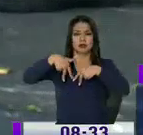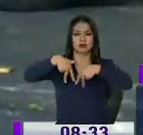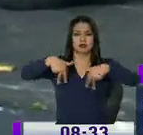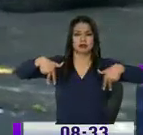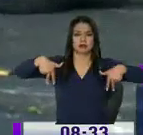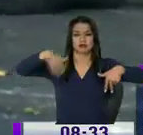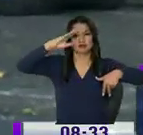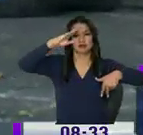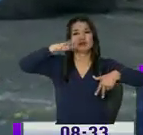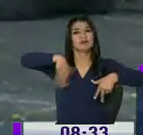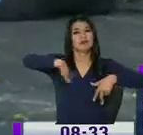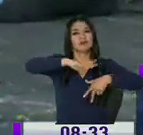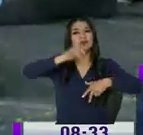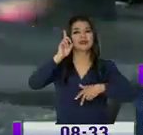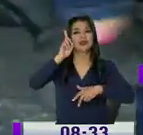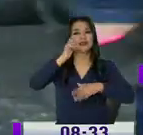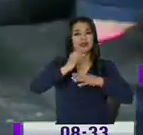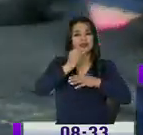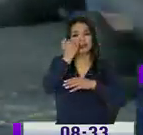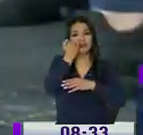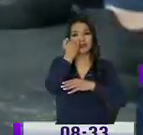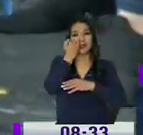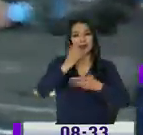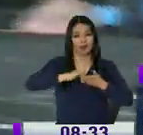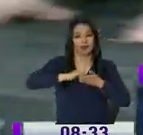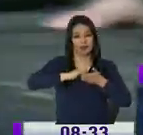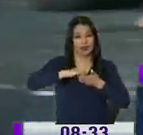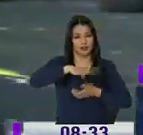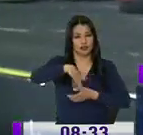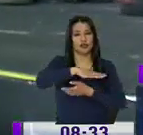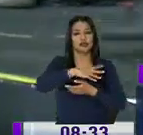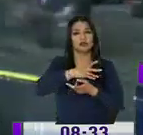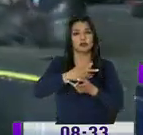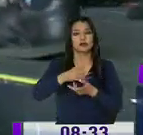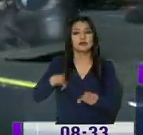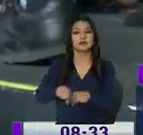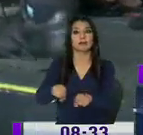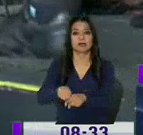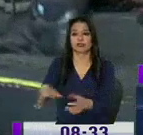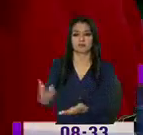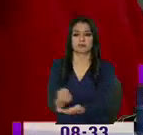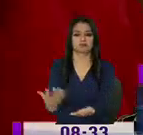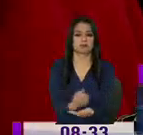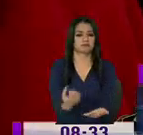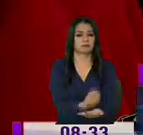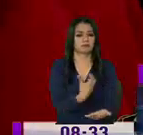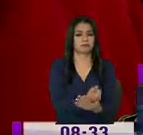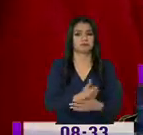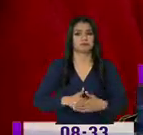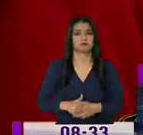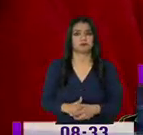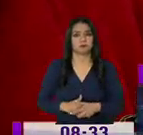la Confederación de Nacionalidades Indígenas del Ecuador, CONAIE, les quitaron los zapatos.